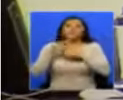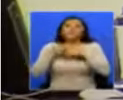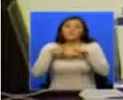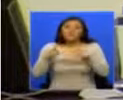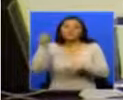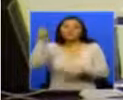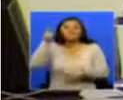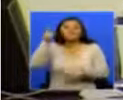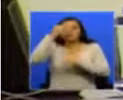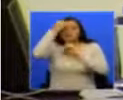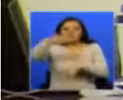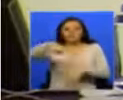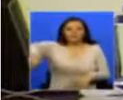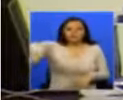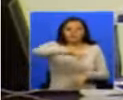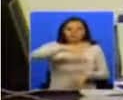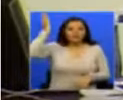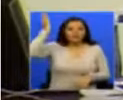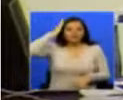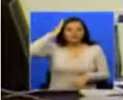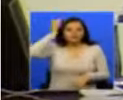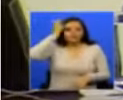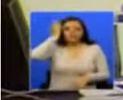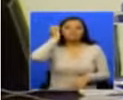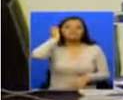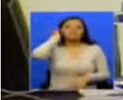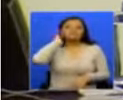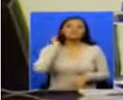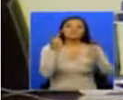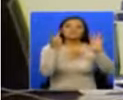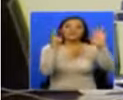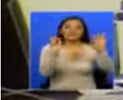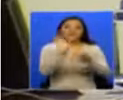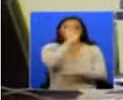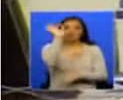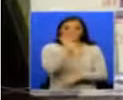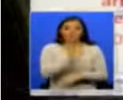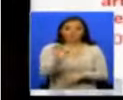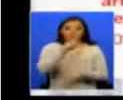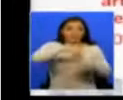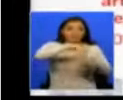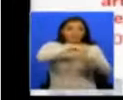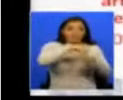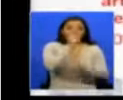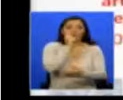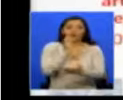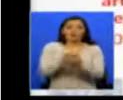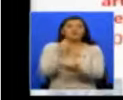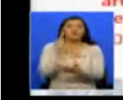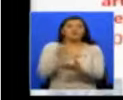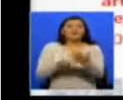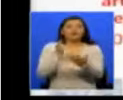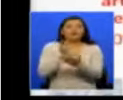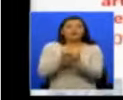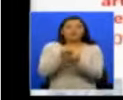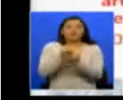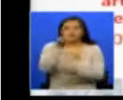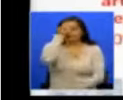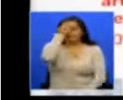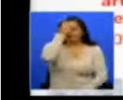confianza de que se han hecho las cosas muy bien. 70% del FEIREP, señores, era para recompra de deuda. Éramos el único país en el mundo que